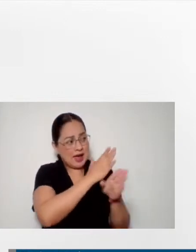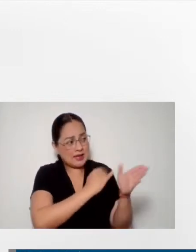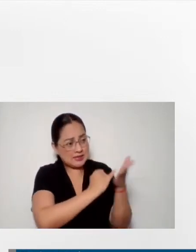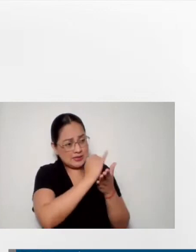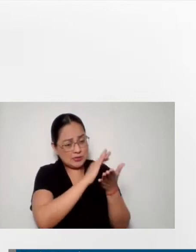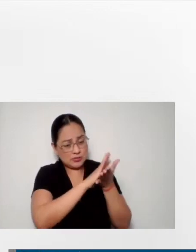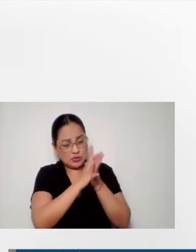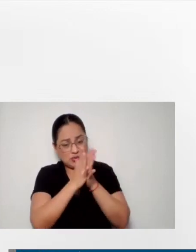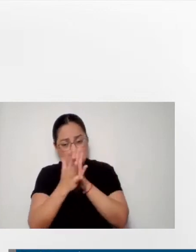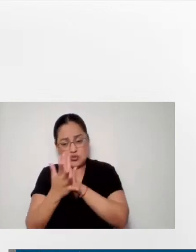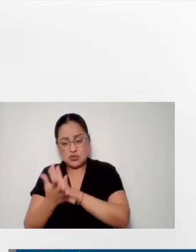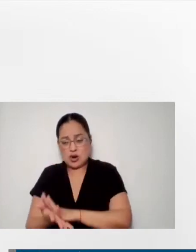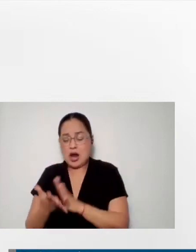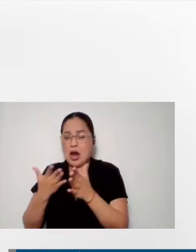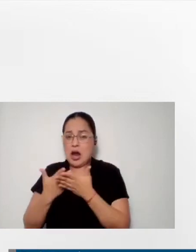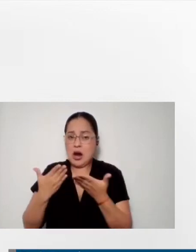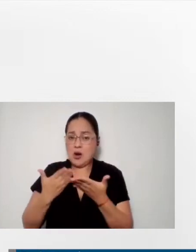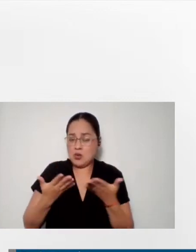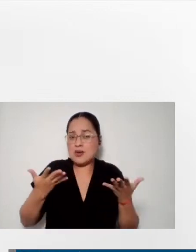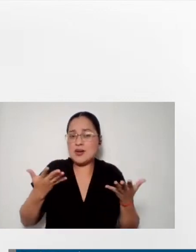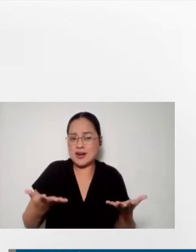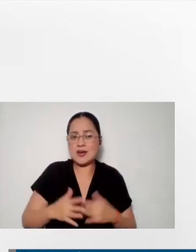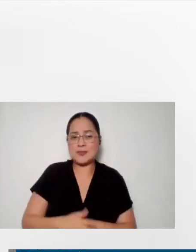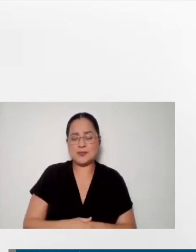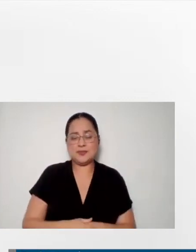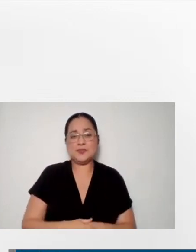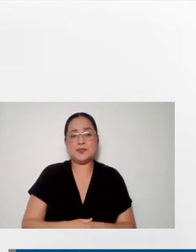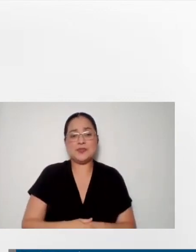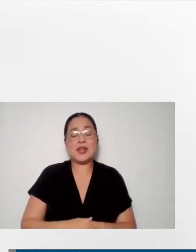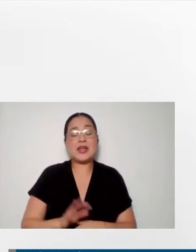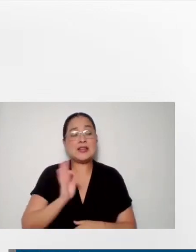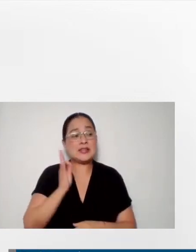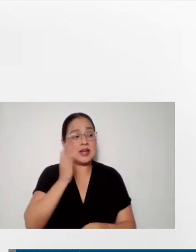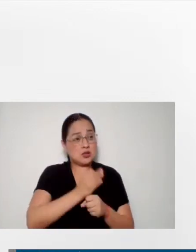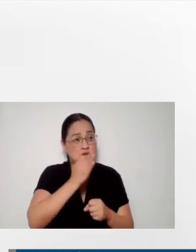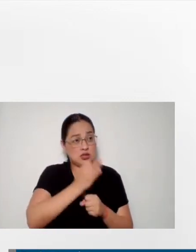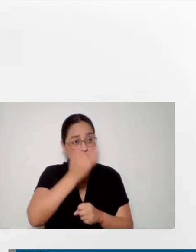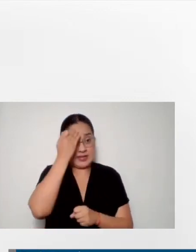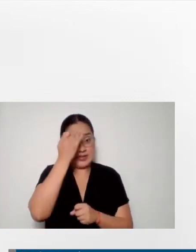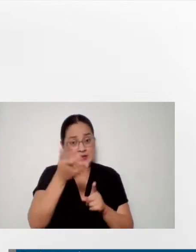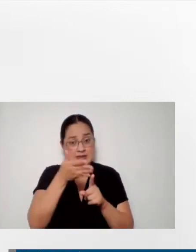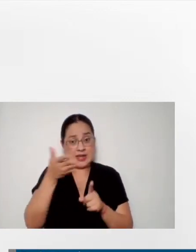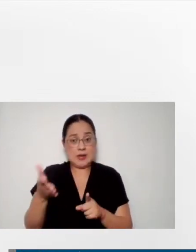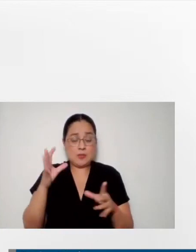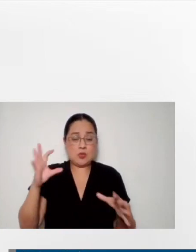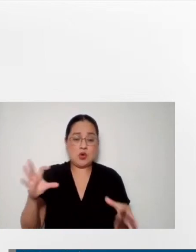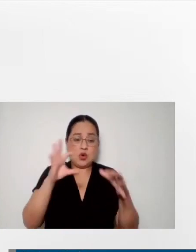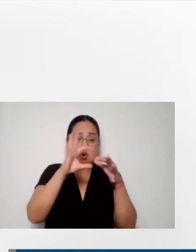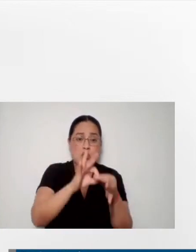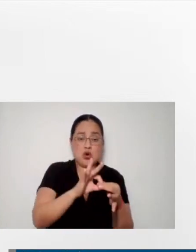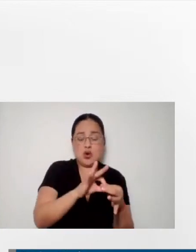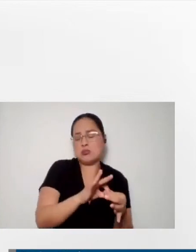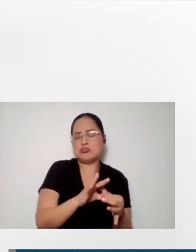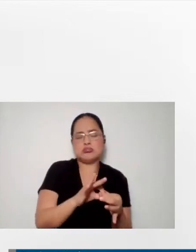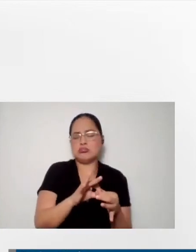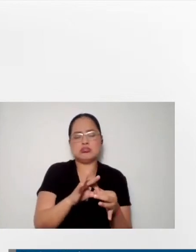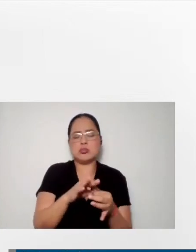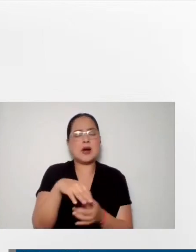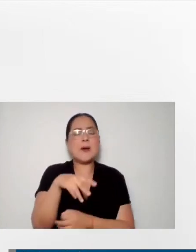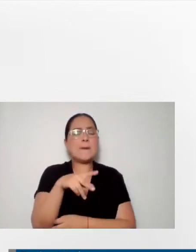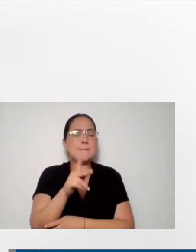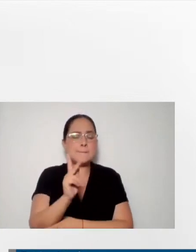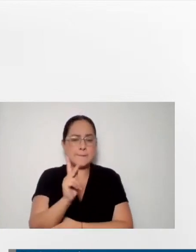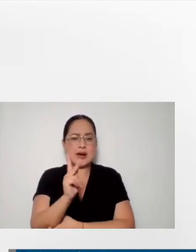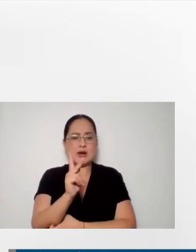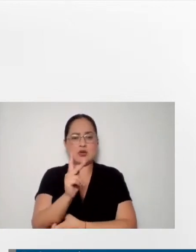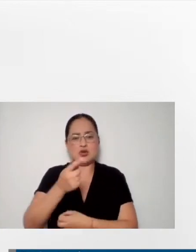por las épocas que estamos tratando no puede ser entendida propiamente a la luz del tiempo específico como jurisprudencia, pero nos permite tener